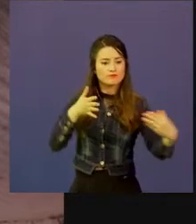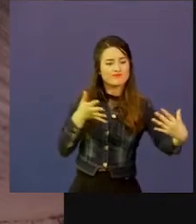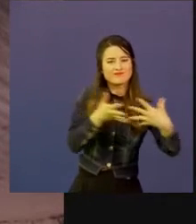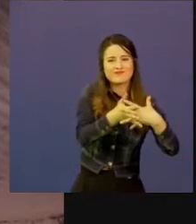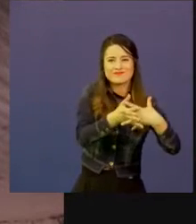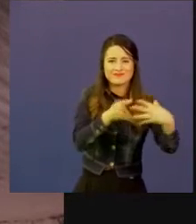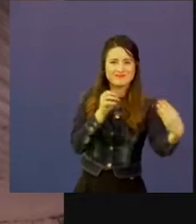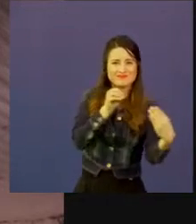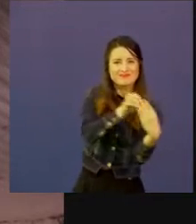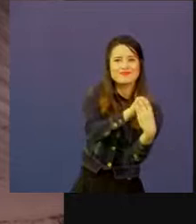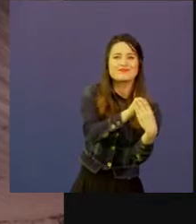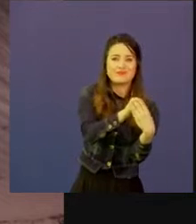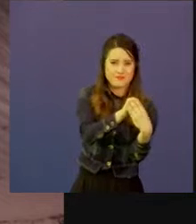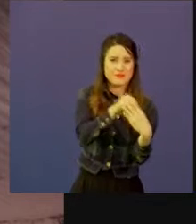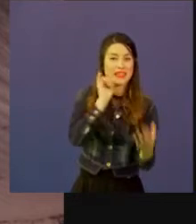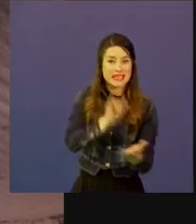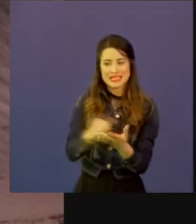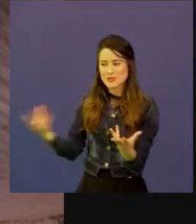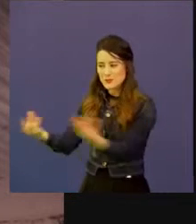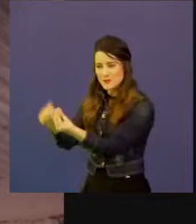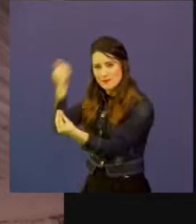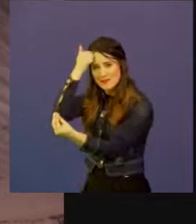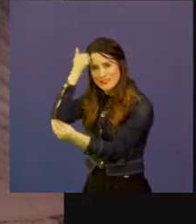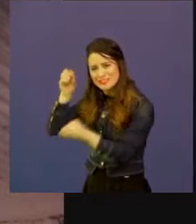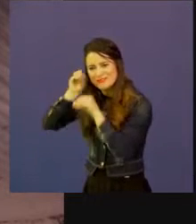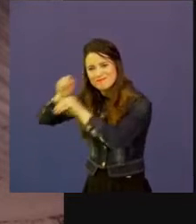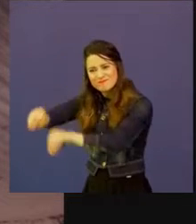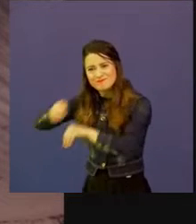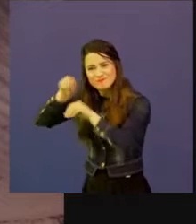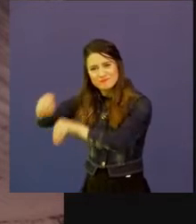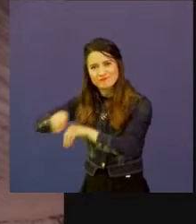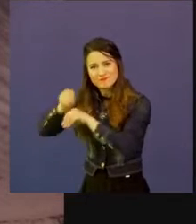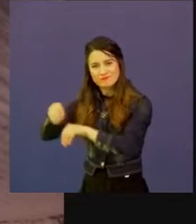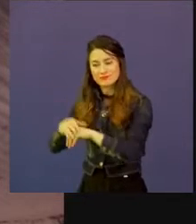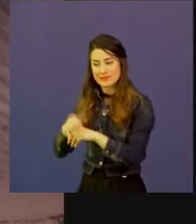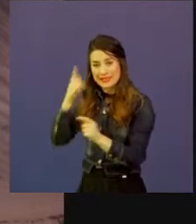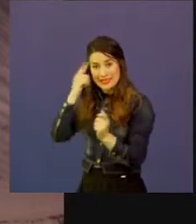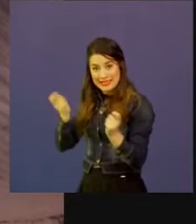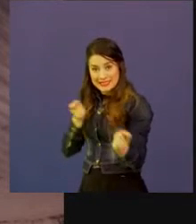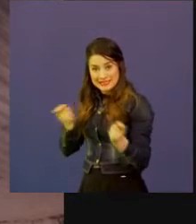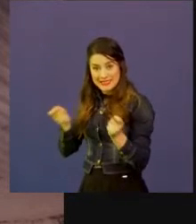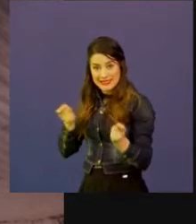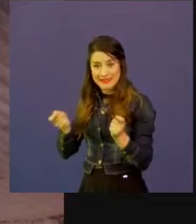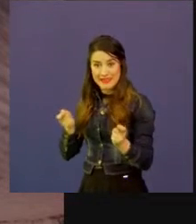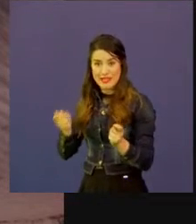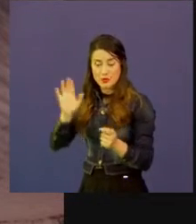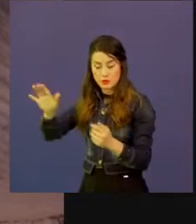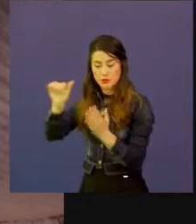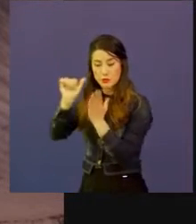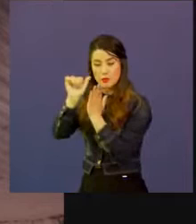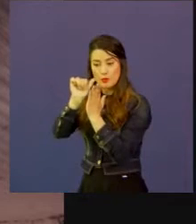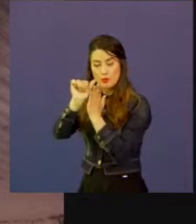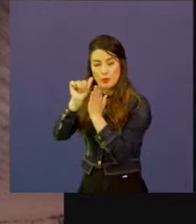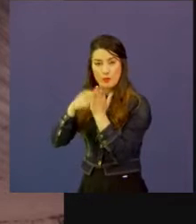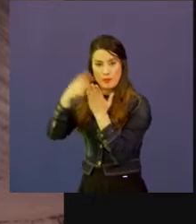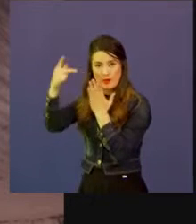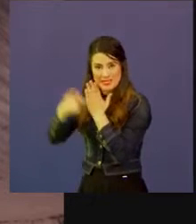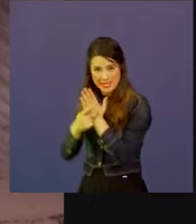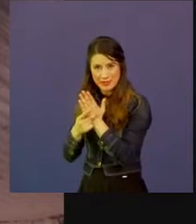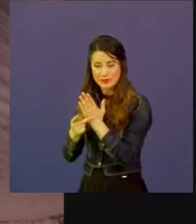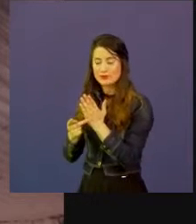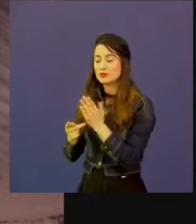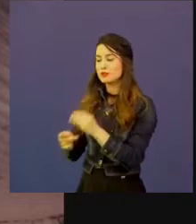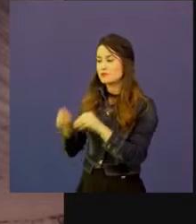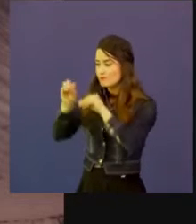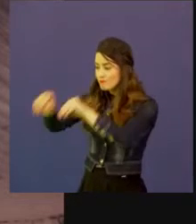La estrategia que nosotros hemos utilizado con los docentes en el Aula Smart, en el proyecto Maestros Creativos, es conquistarlos,